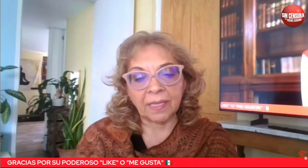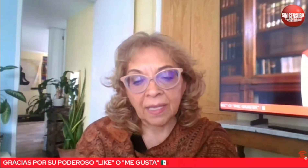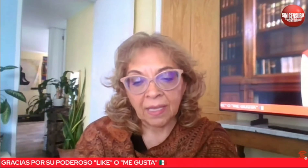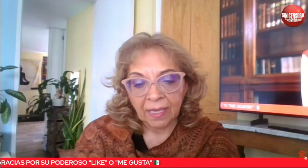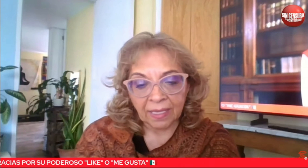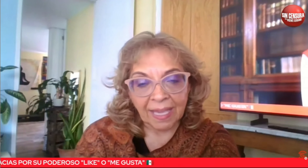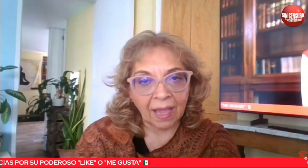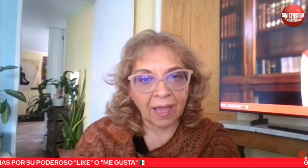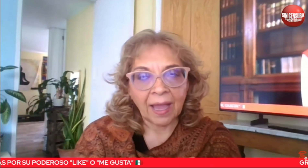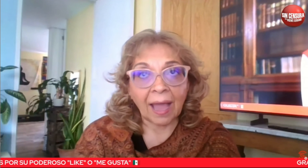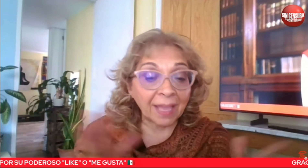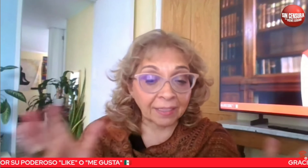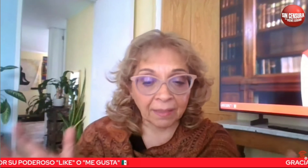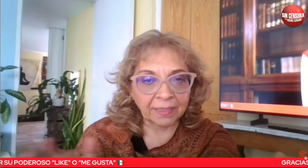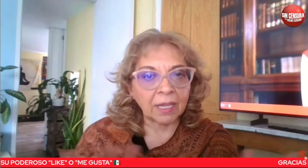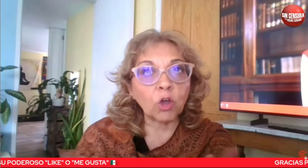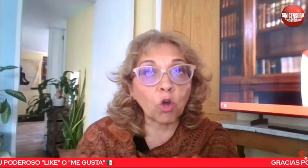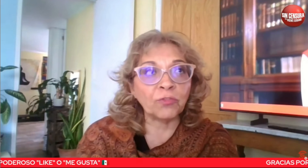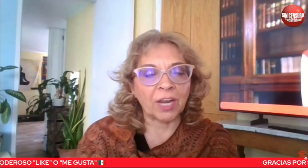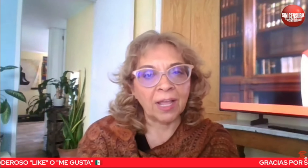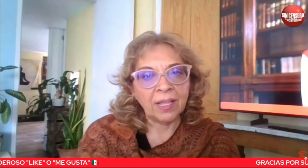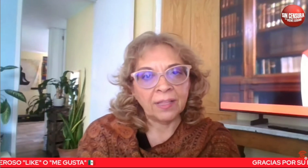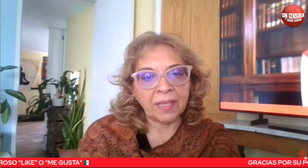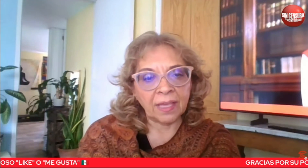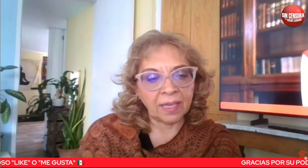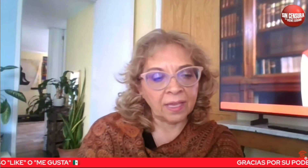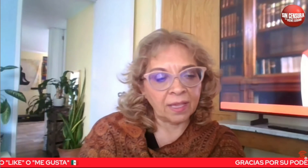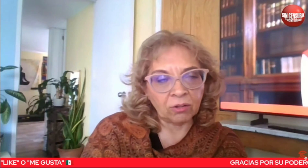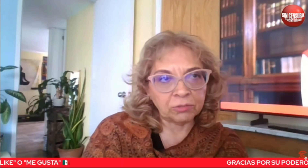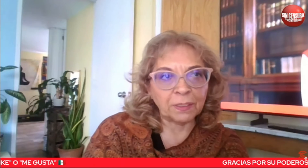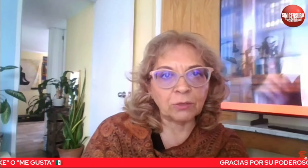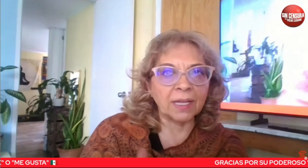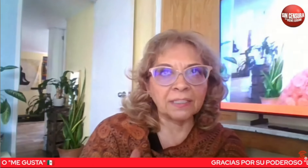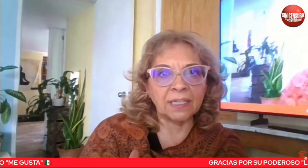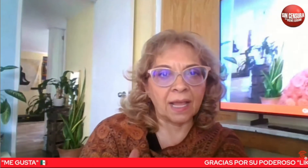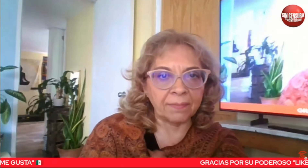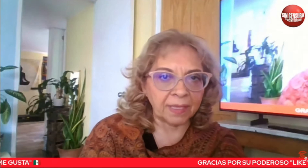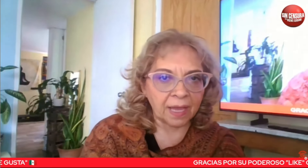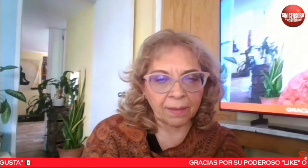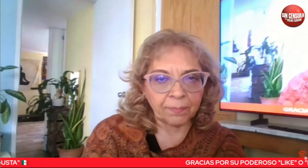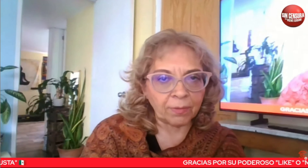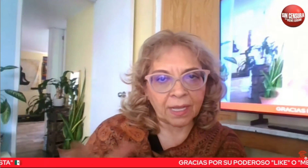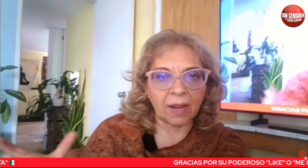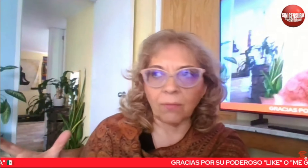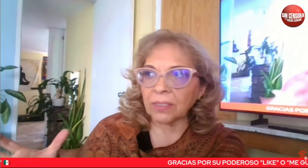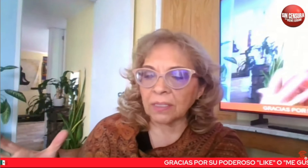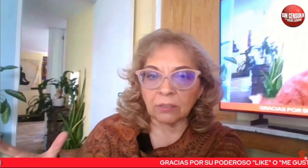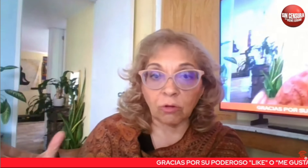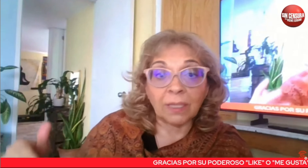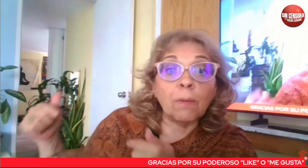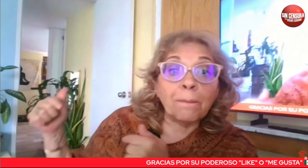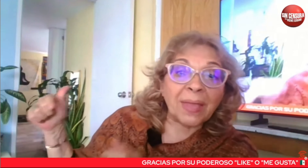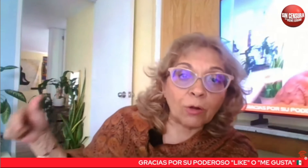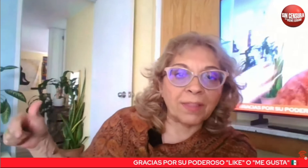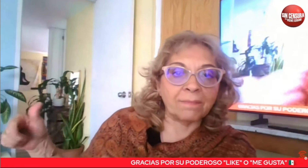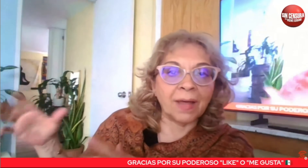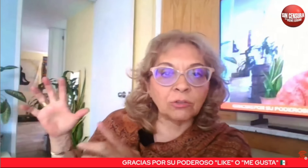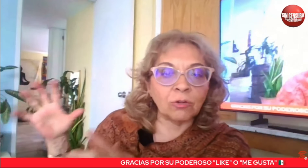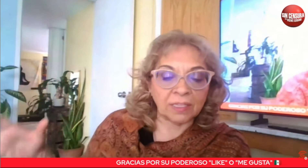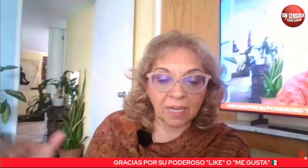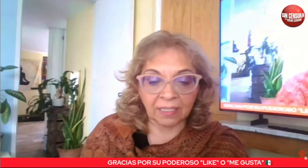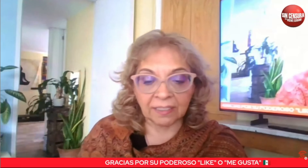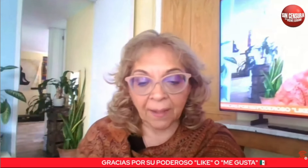totalmente ya abiertamente en contra de los personajes de la vida pública de la Cuarta Transformación, pero